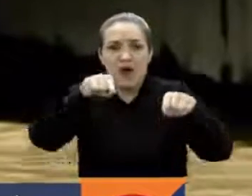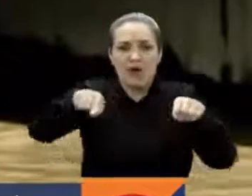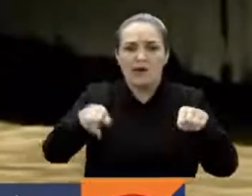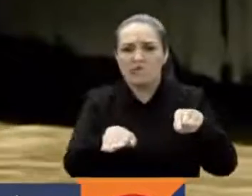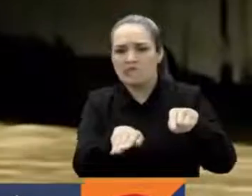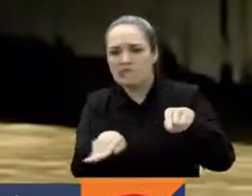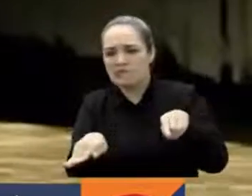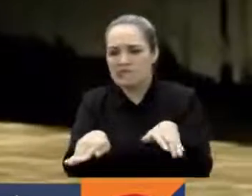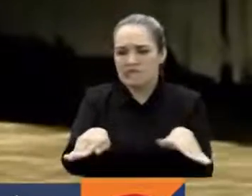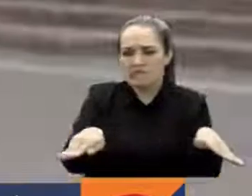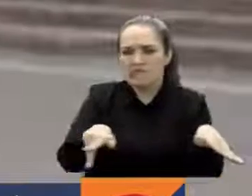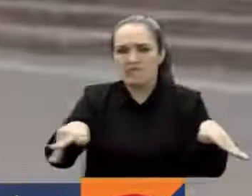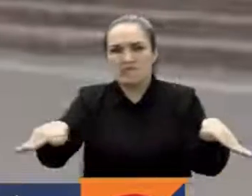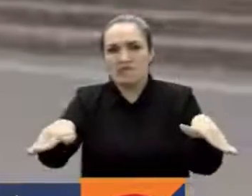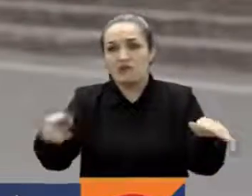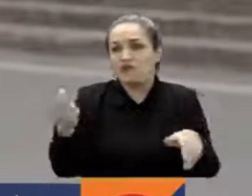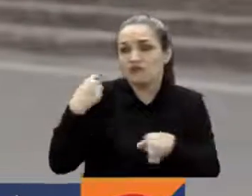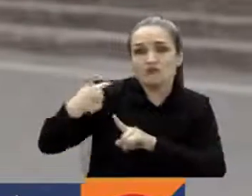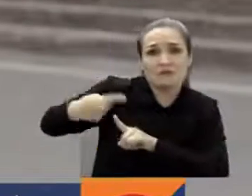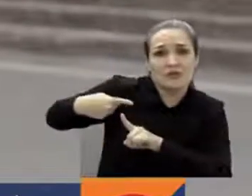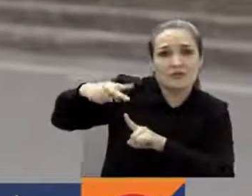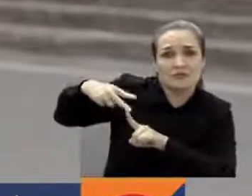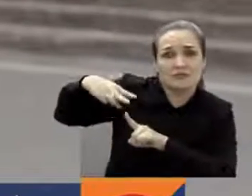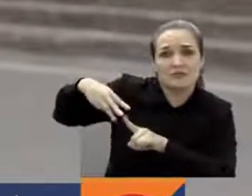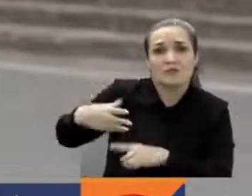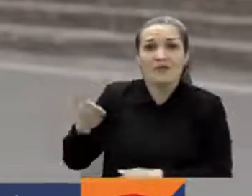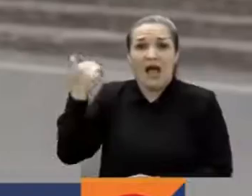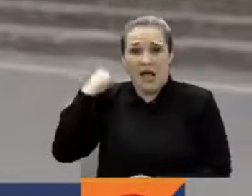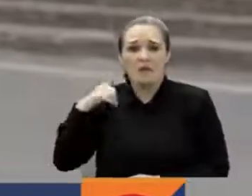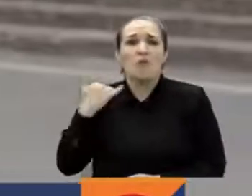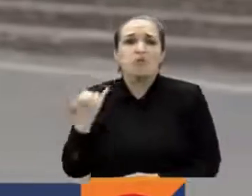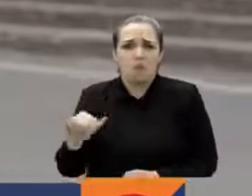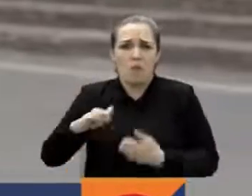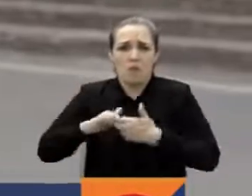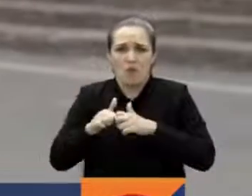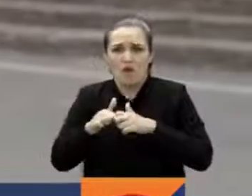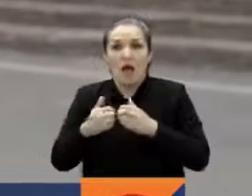en los últimos meses. Anteriormente teníamos un río meándrico,